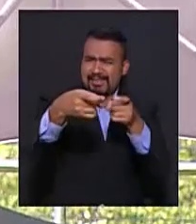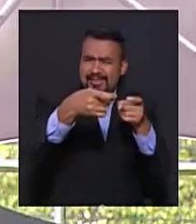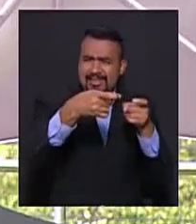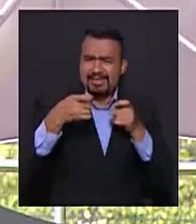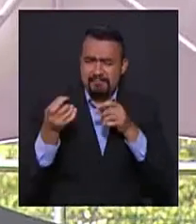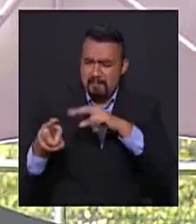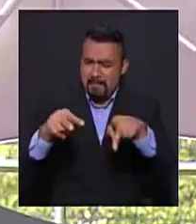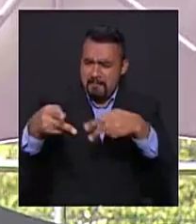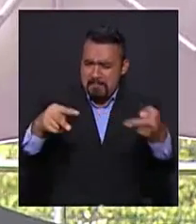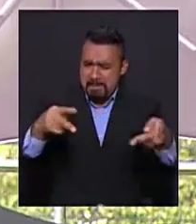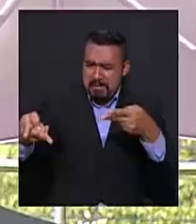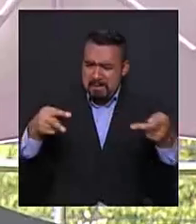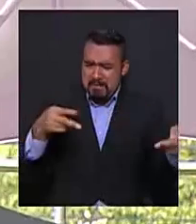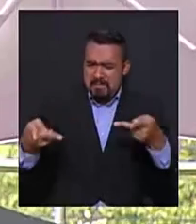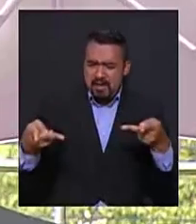a la vez